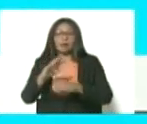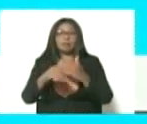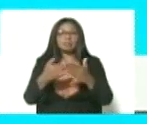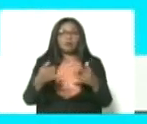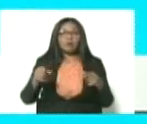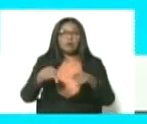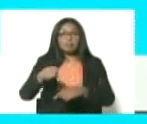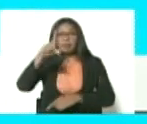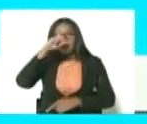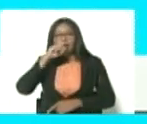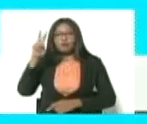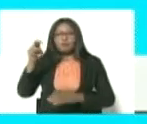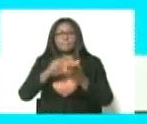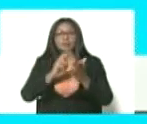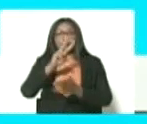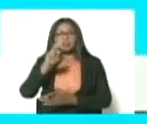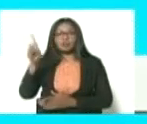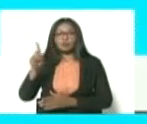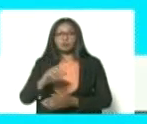parte de este año